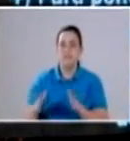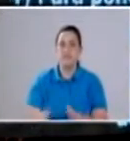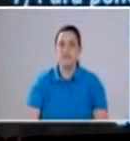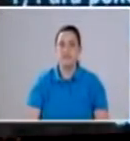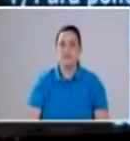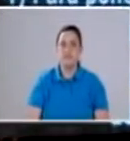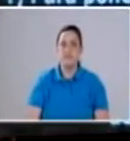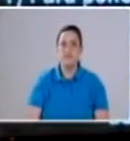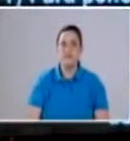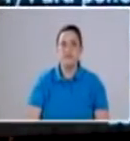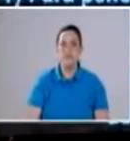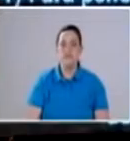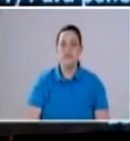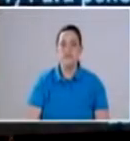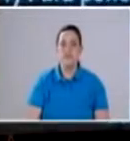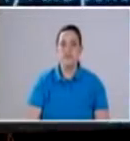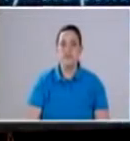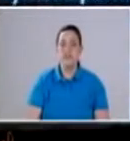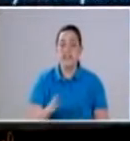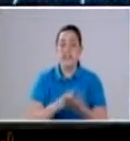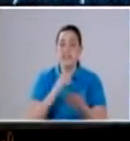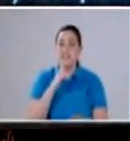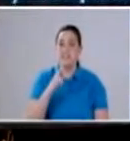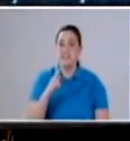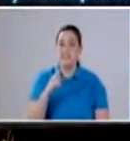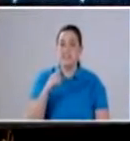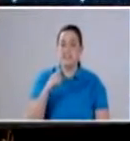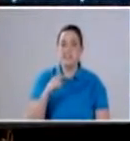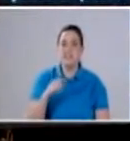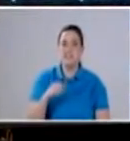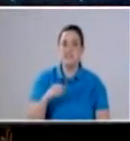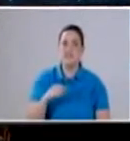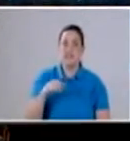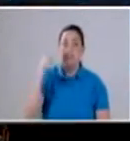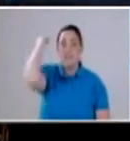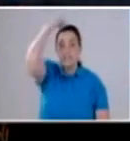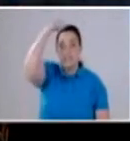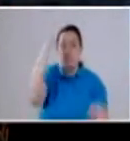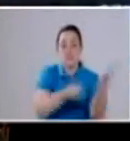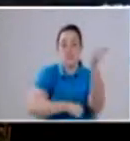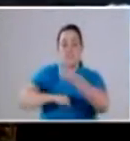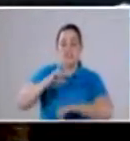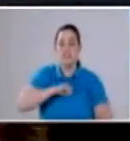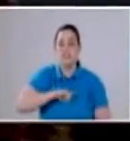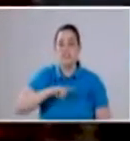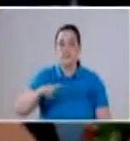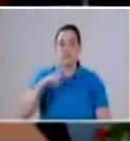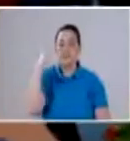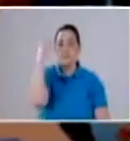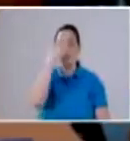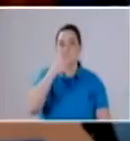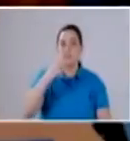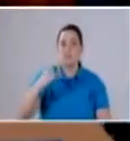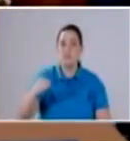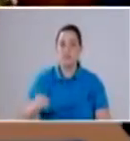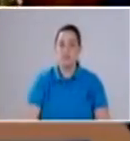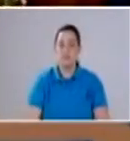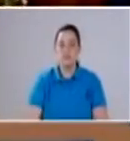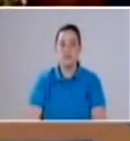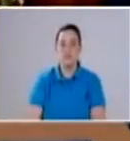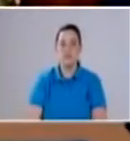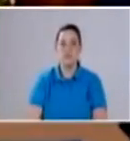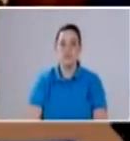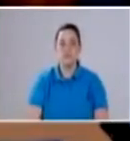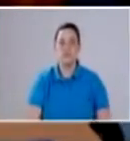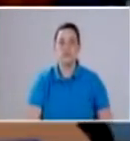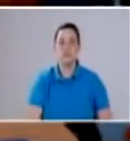ángeles son espíritus que quedaron a favor para ministrar a aquellos que habremos de heredar la salvación.